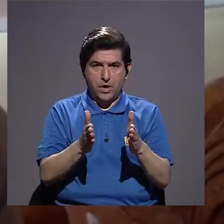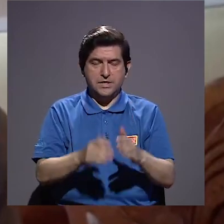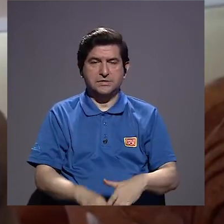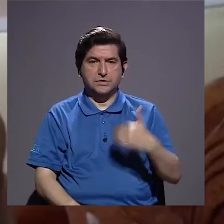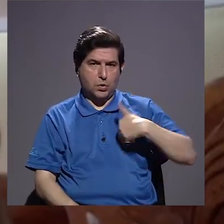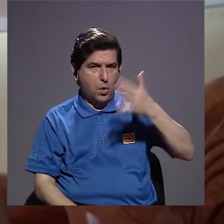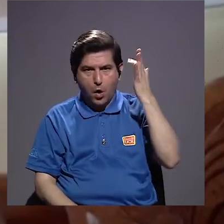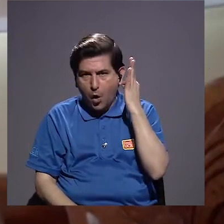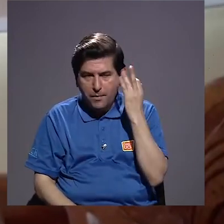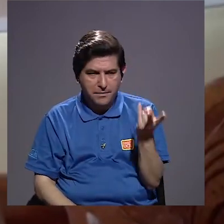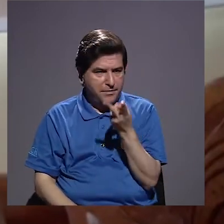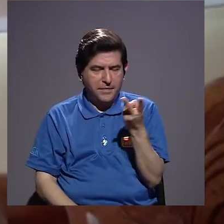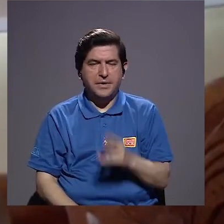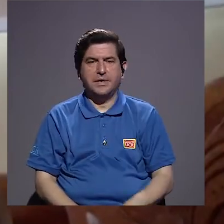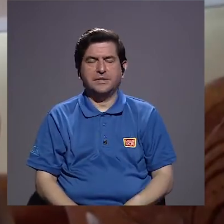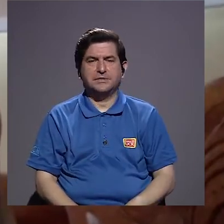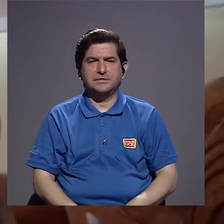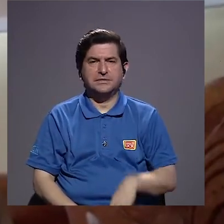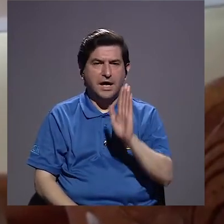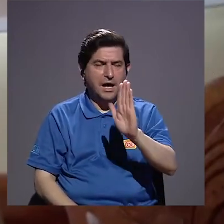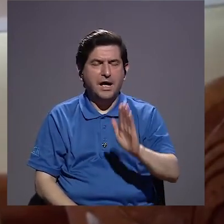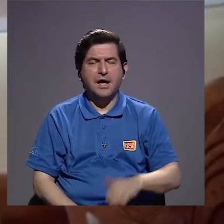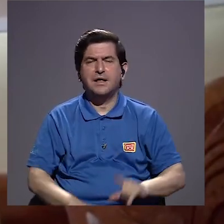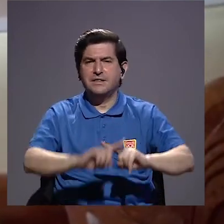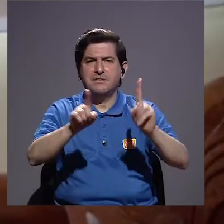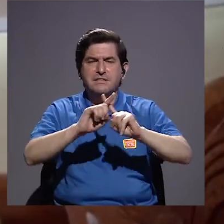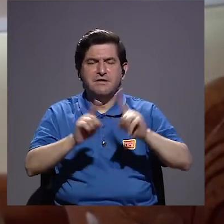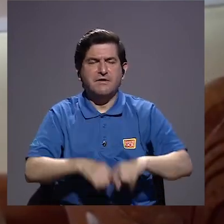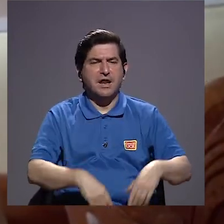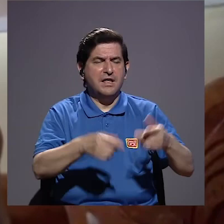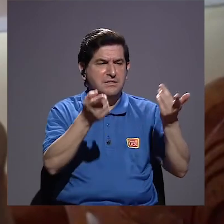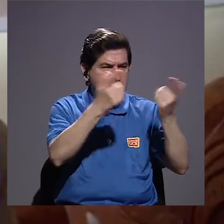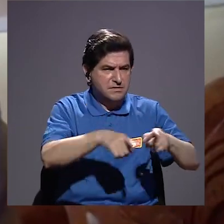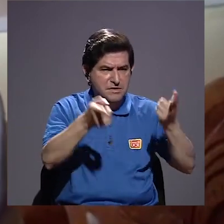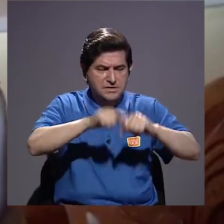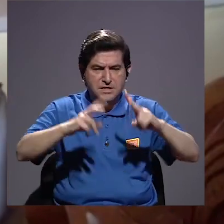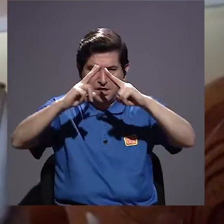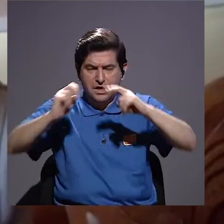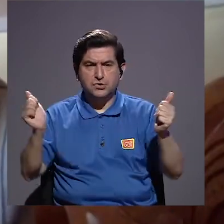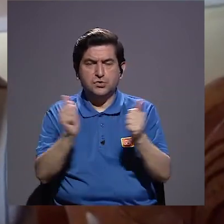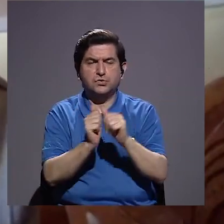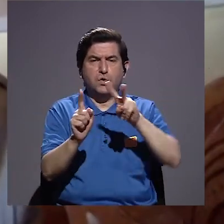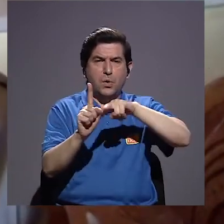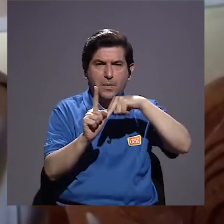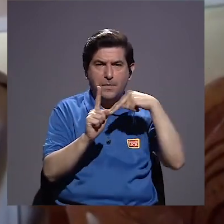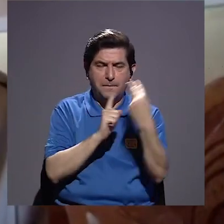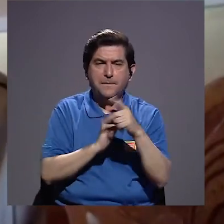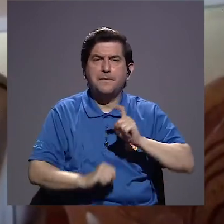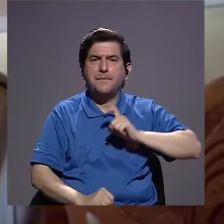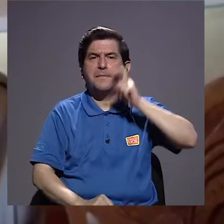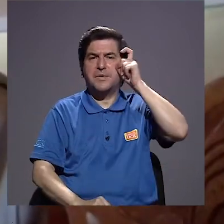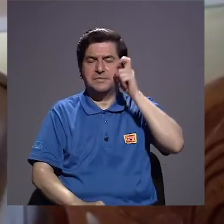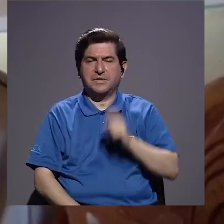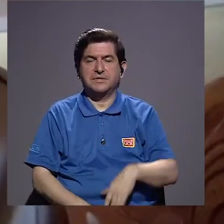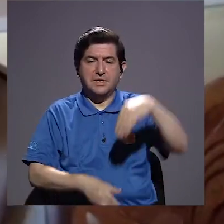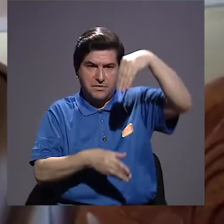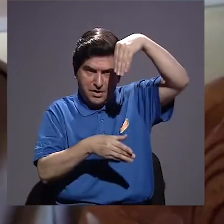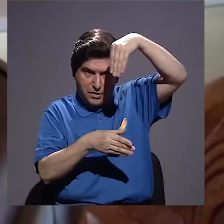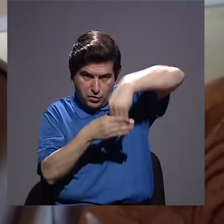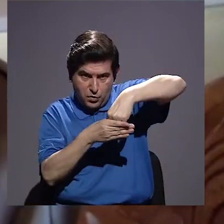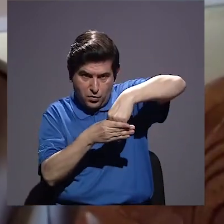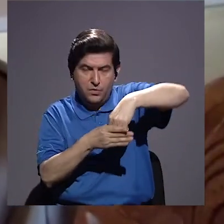las juezas, juzguen los casos que les llevan con esa perspectiva de género